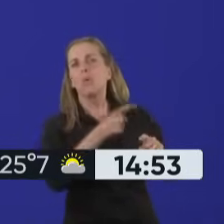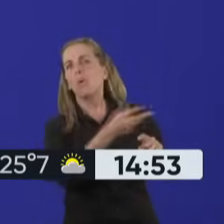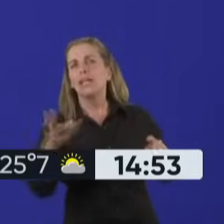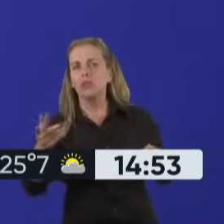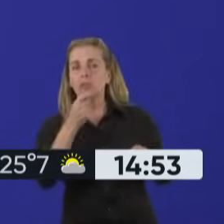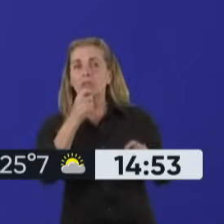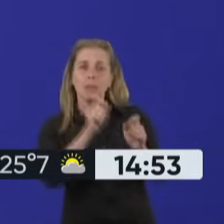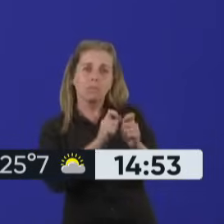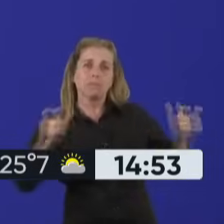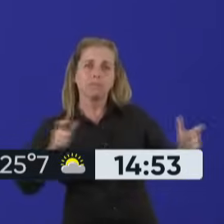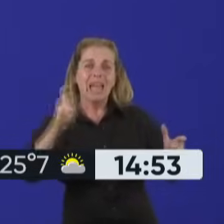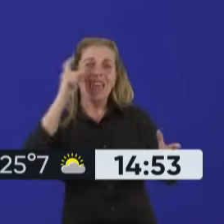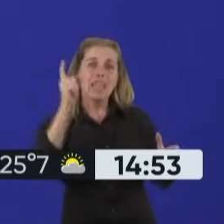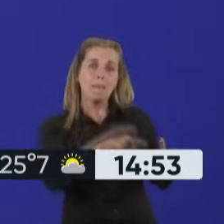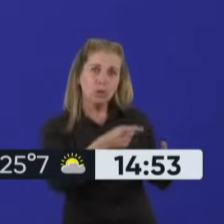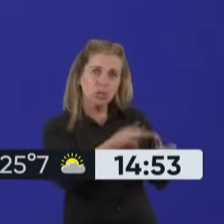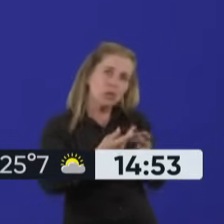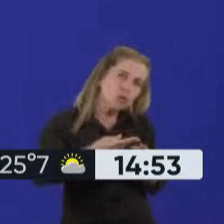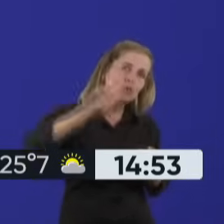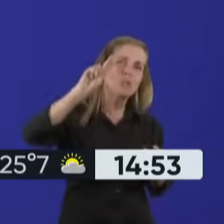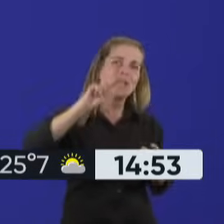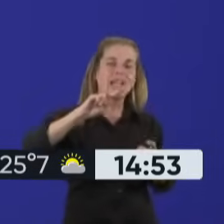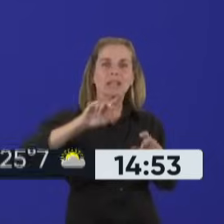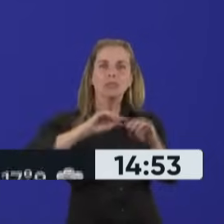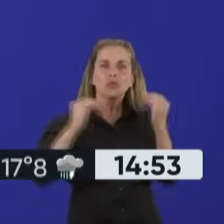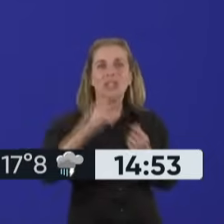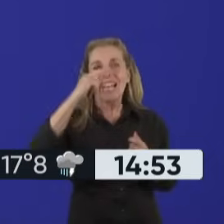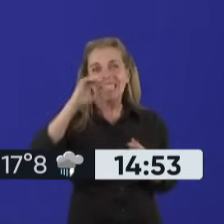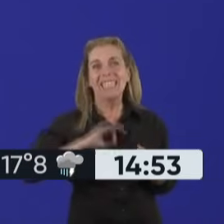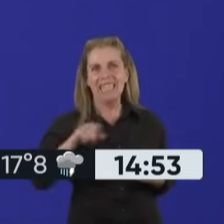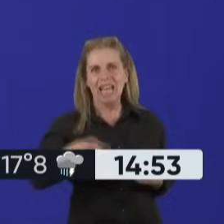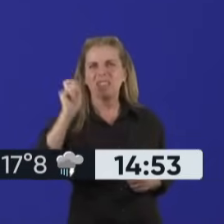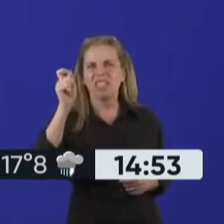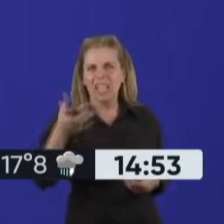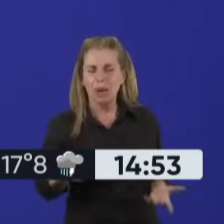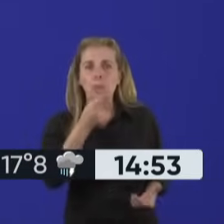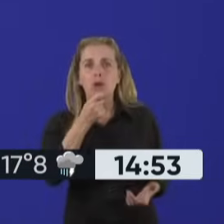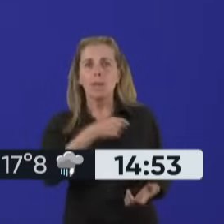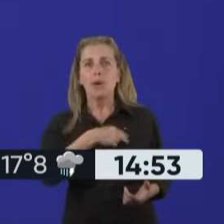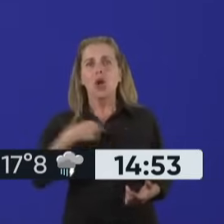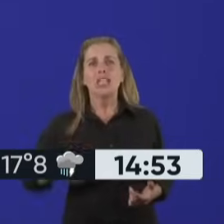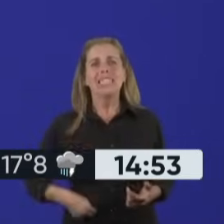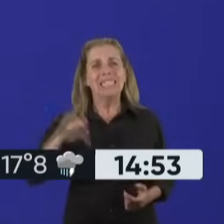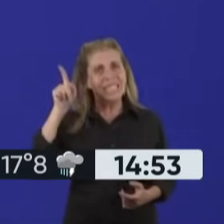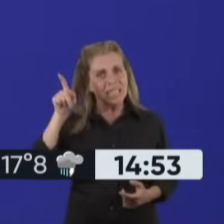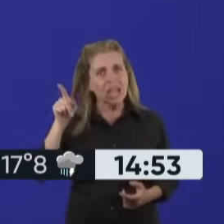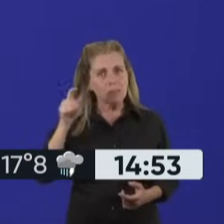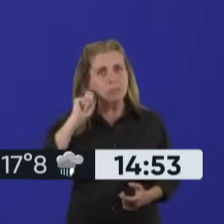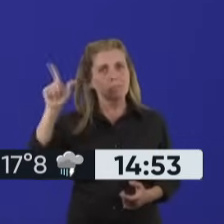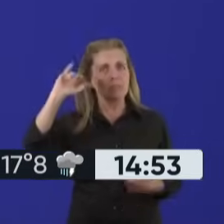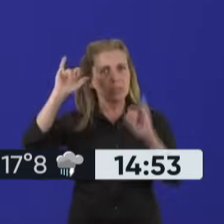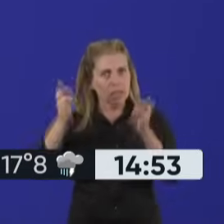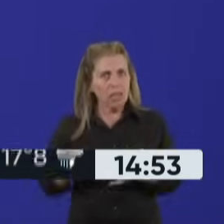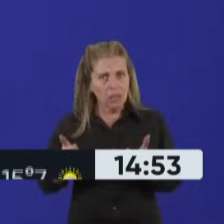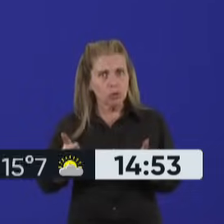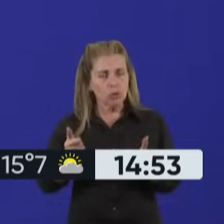al 10%, duplican en 7 años. ¿Quién lo hizo esto? Por ejemplo, lo hizo China. China